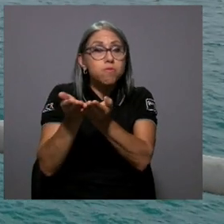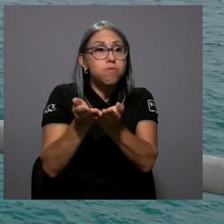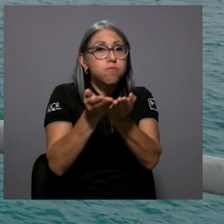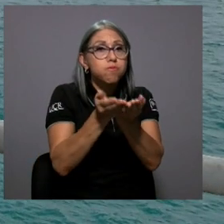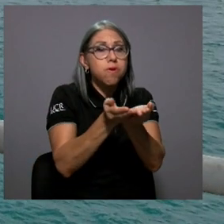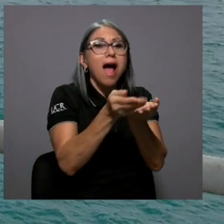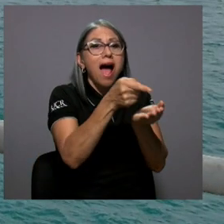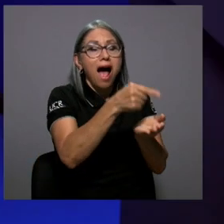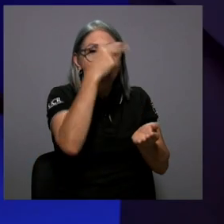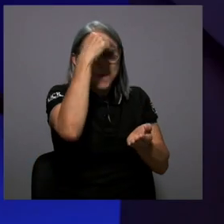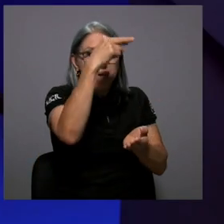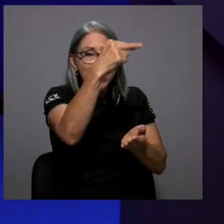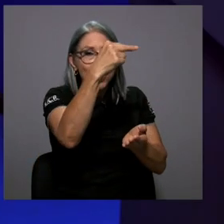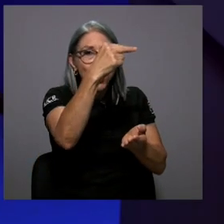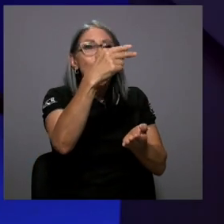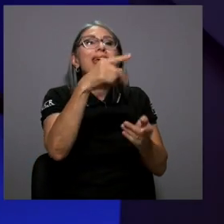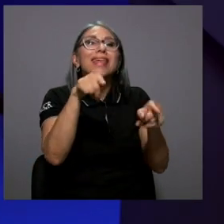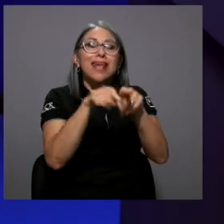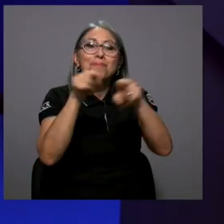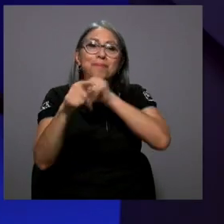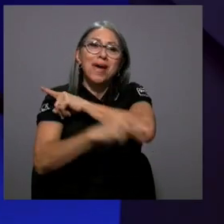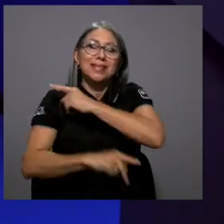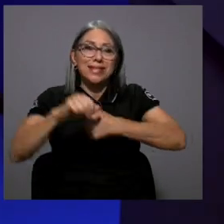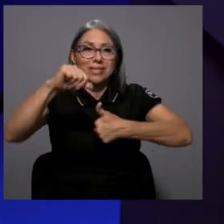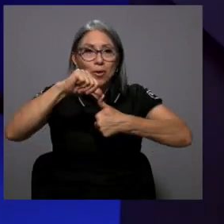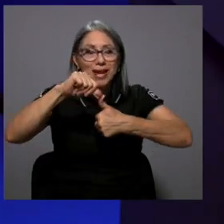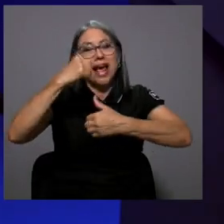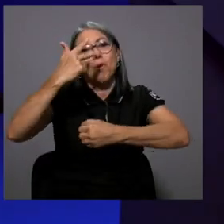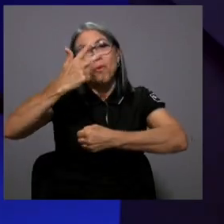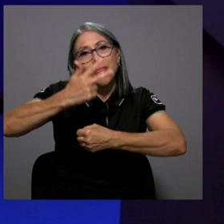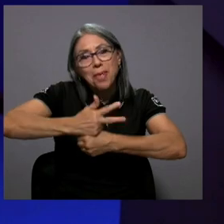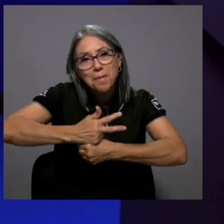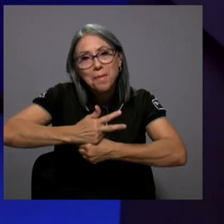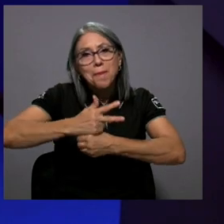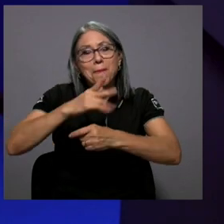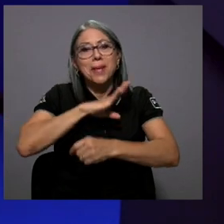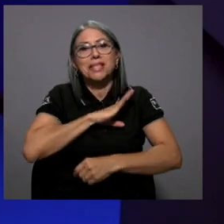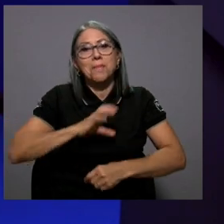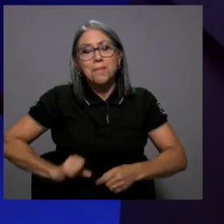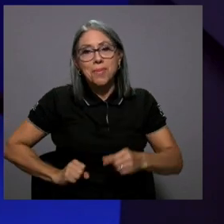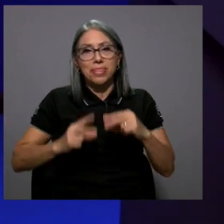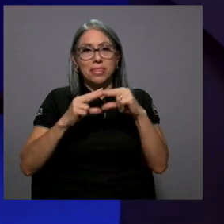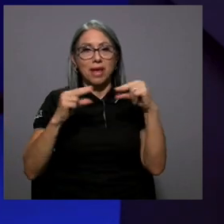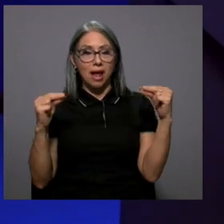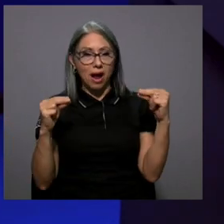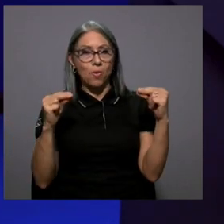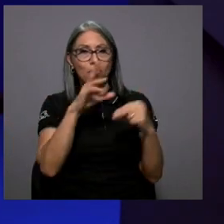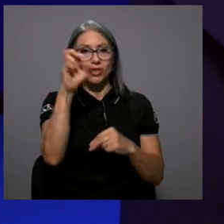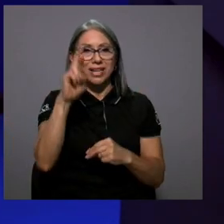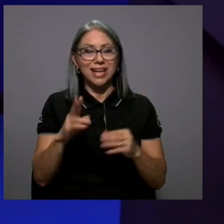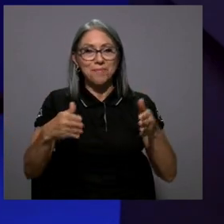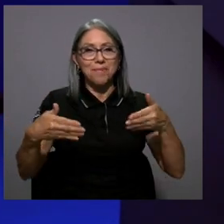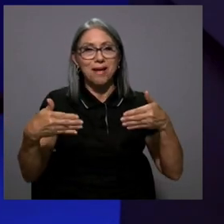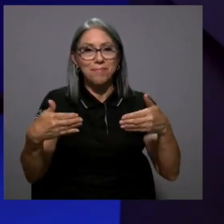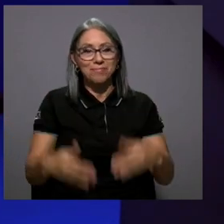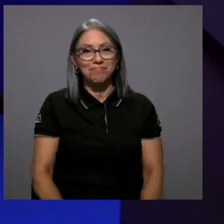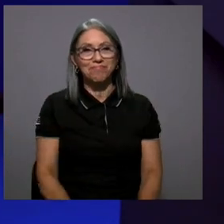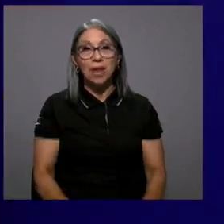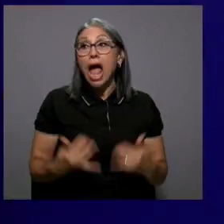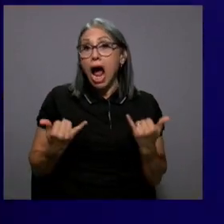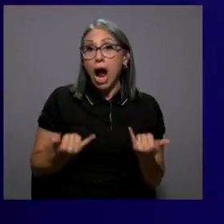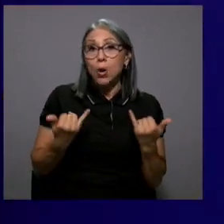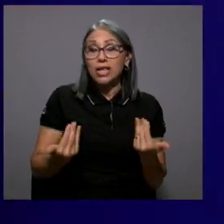fuimos para México y después de todo Centroamérica, Guatemala, El Salvador, Nicaragua, Costa Rica y